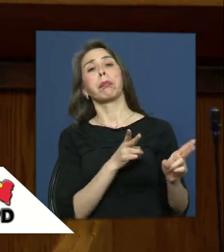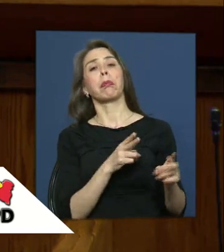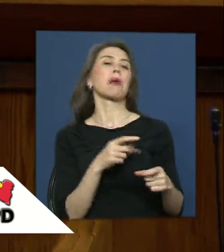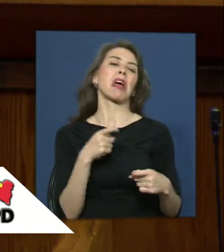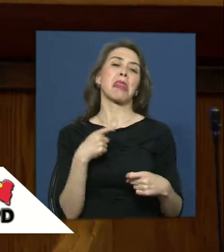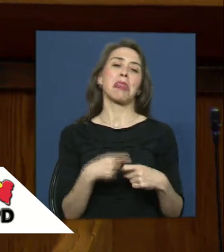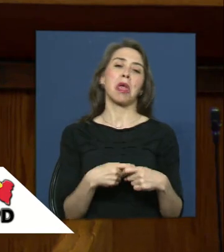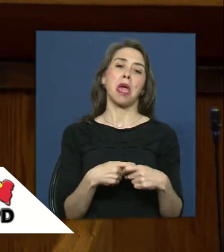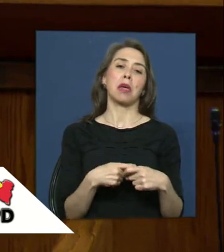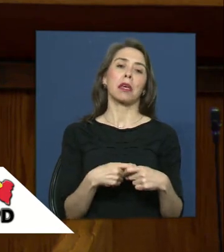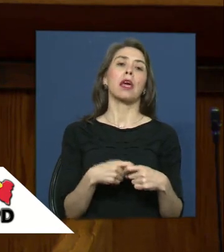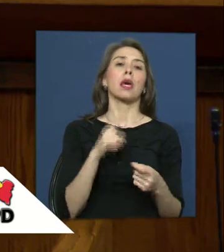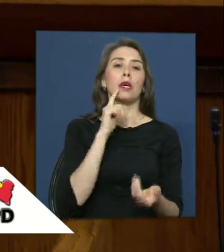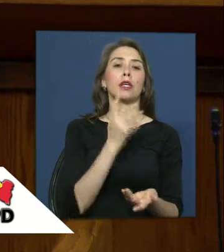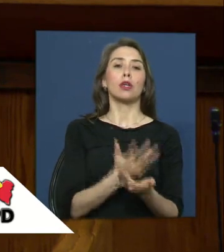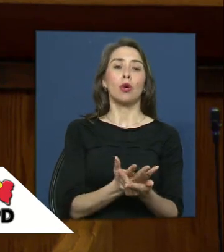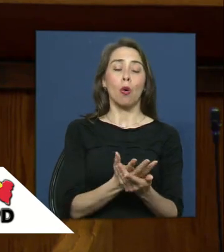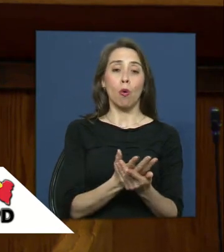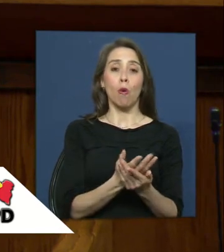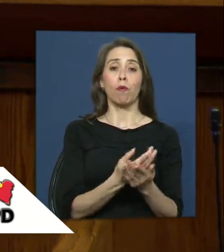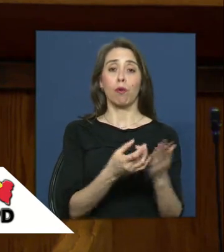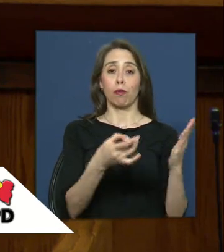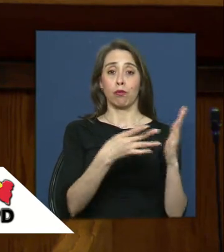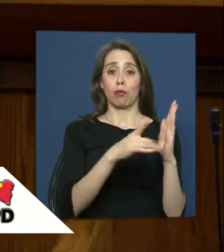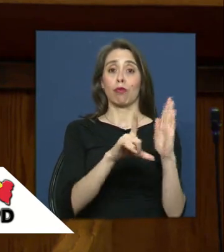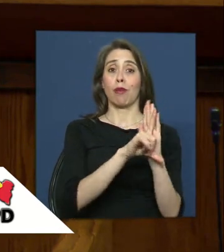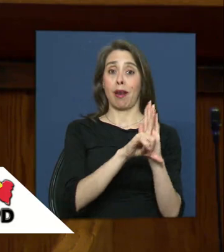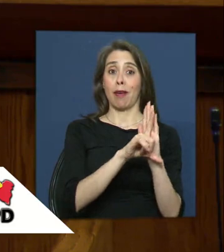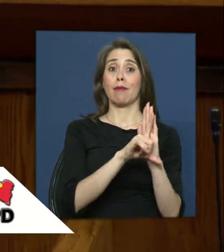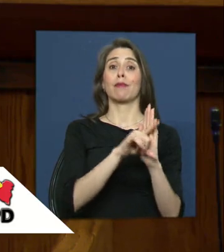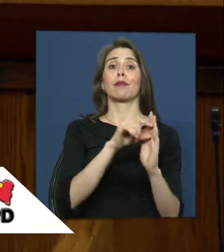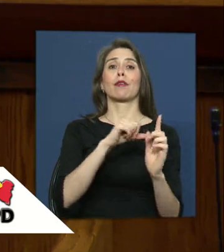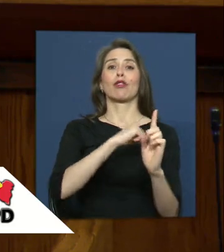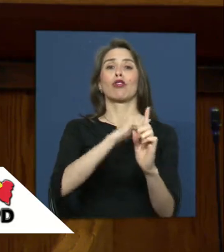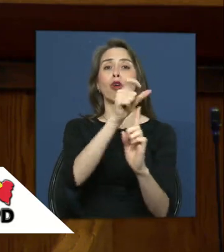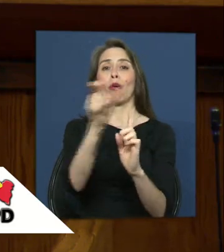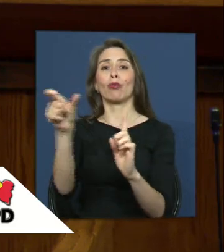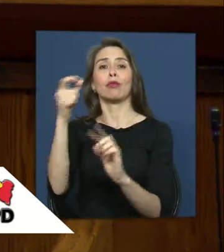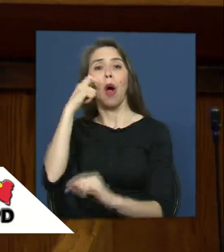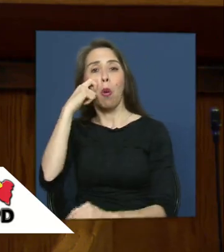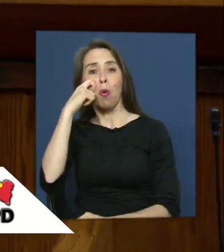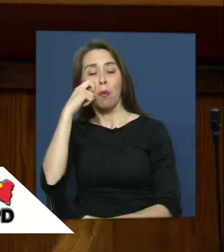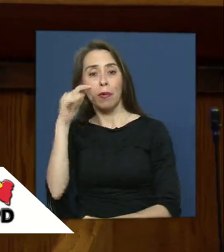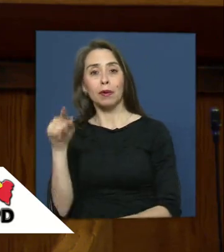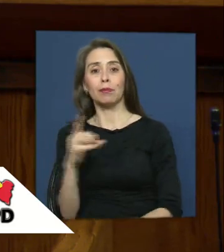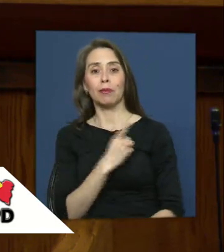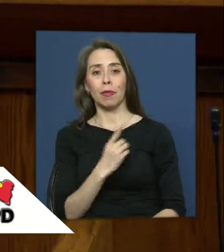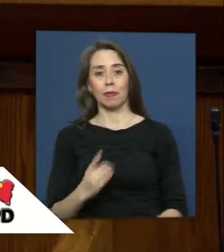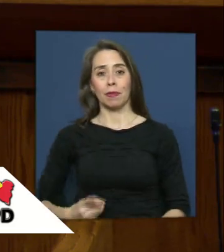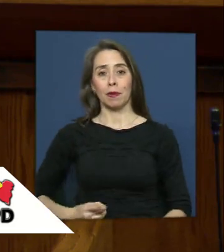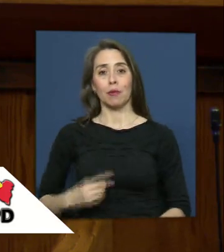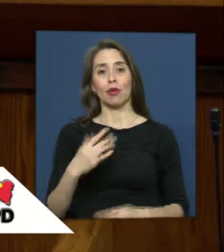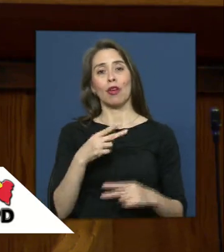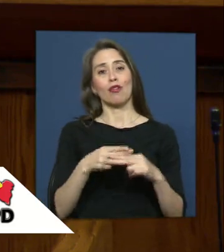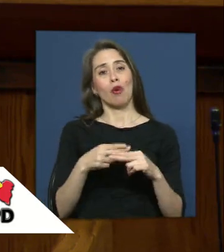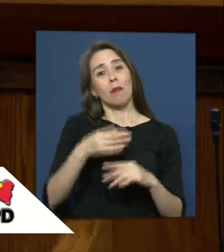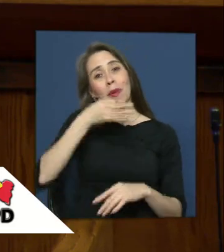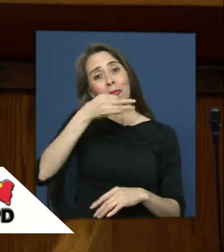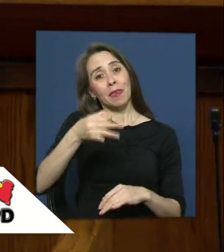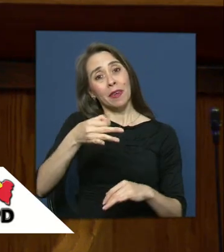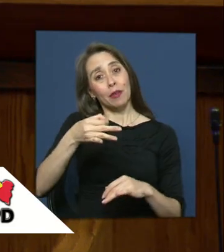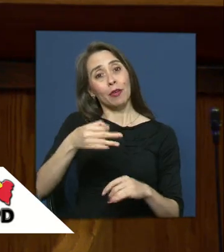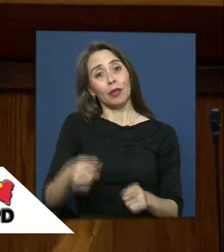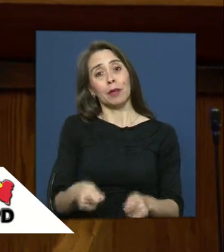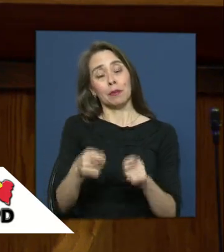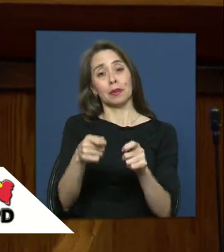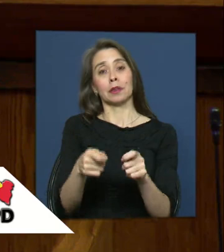nieguen la ocurrencia de delitos de lesa humanidad. La iniciativa impulsada por los diputados antes individualizados